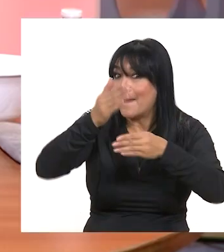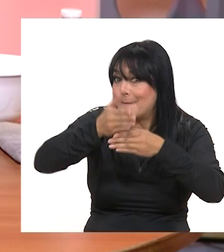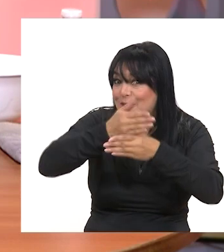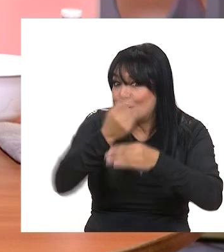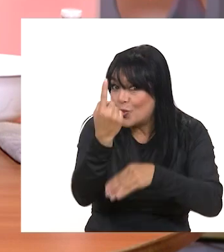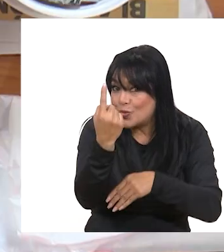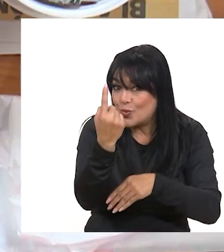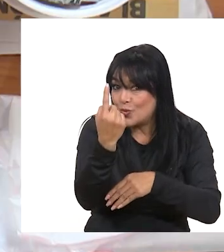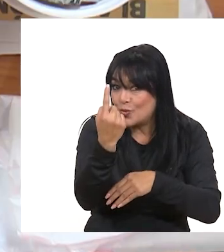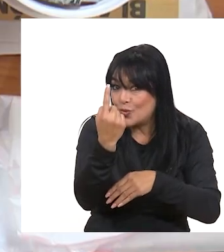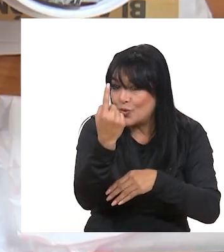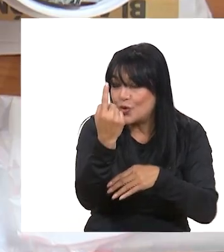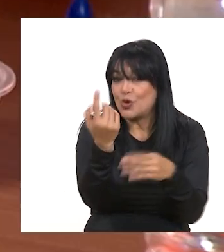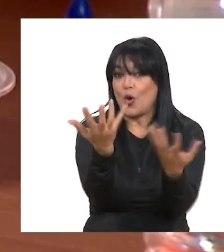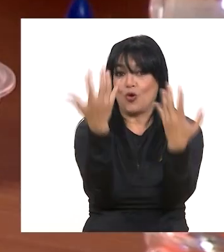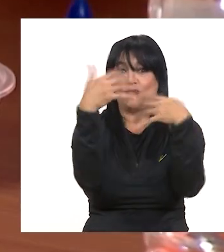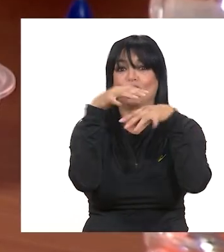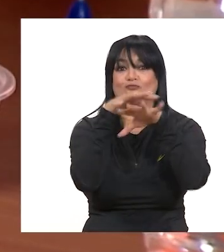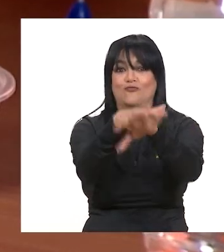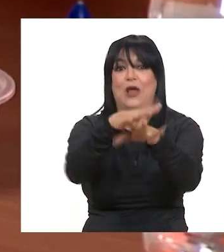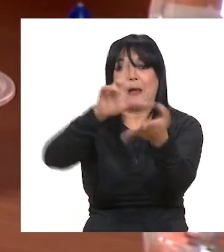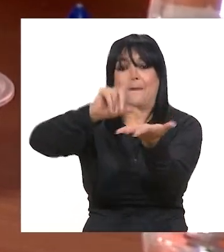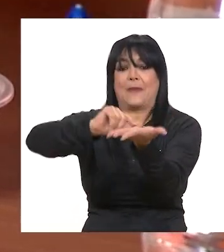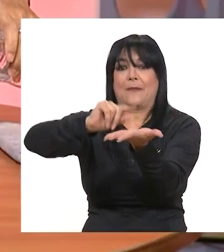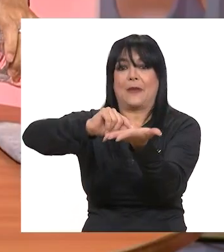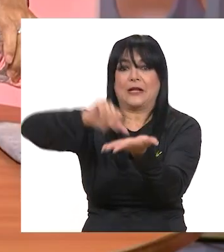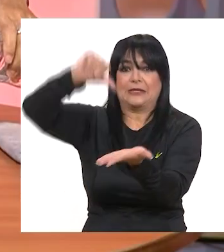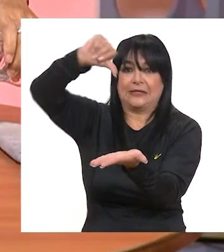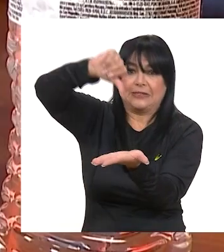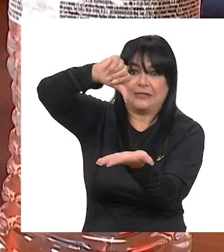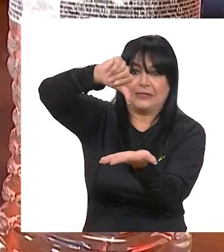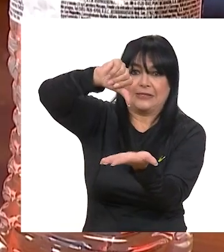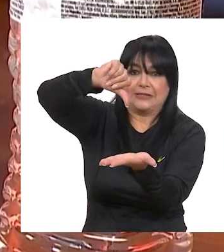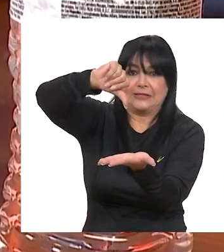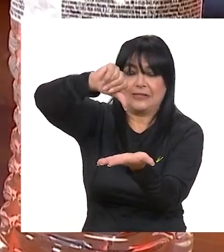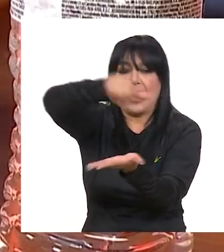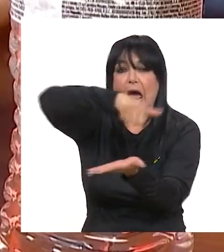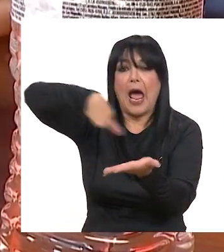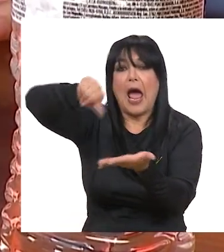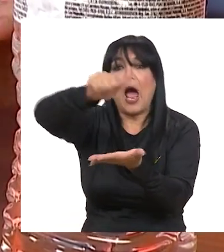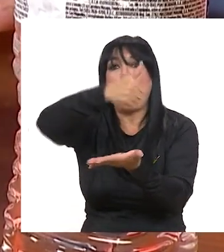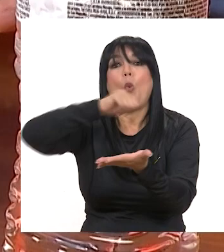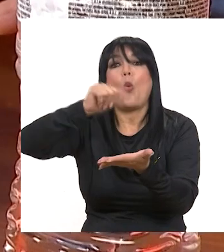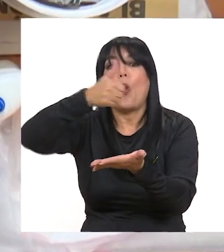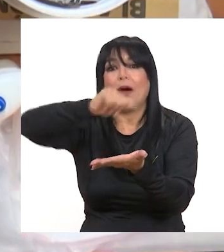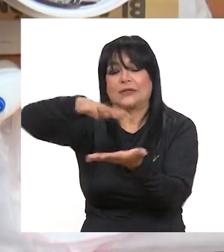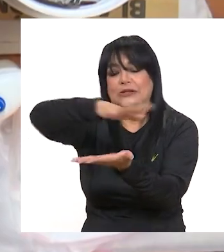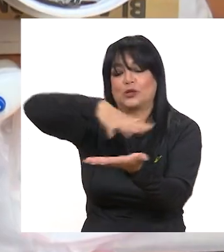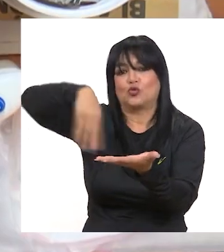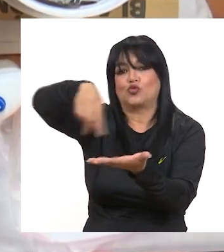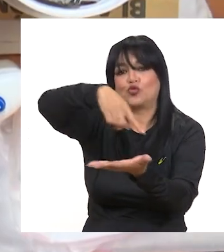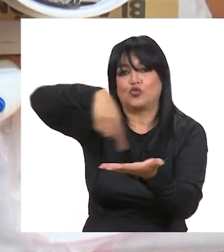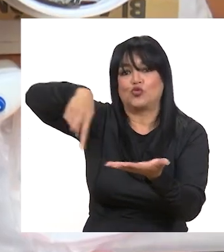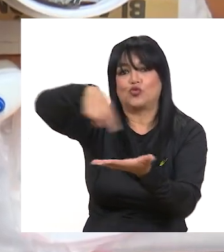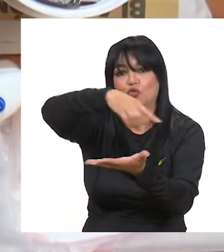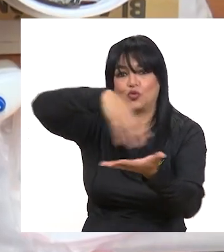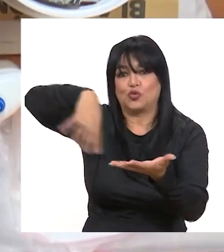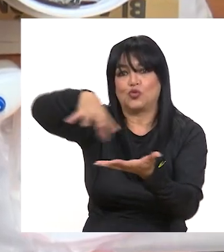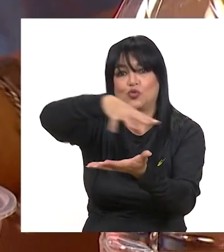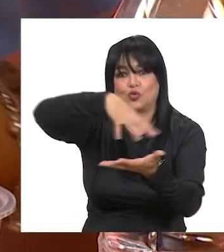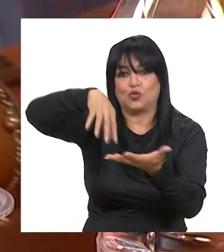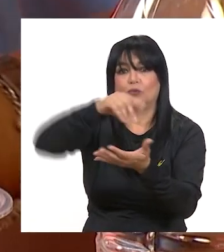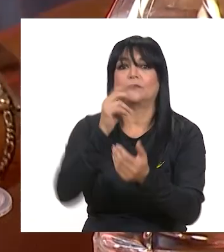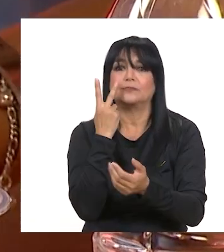Paso 1. Mezclaremos el pegamento y el agua en un recipiente hasta formar un